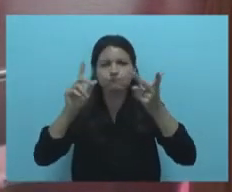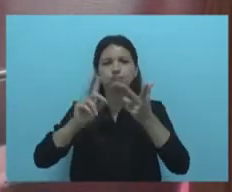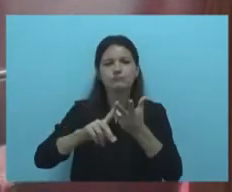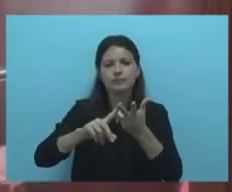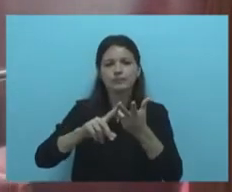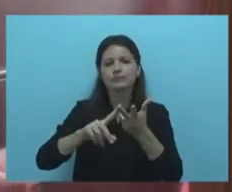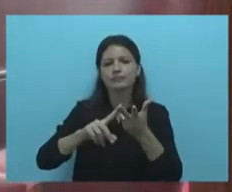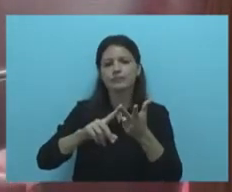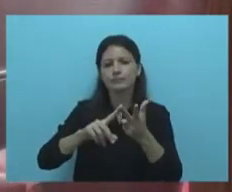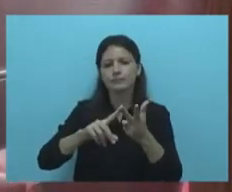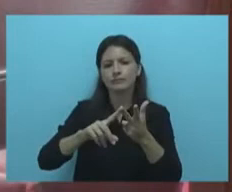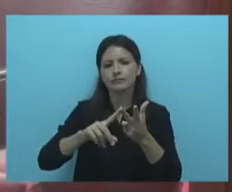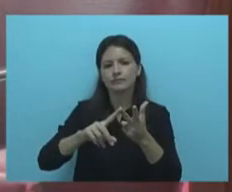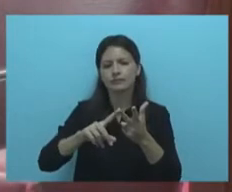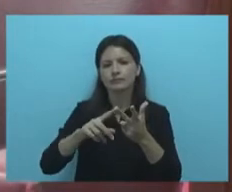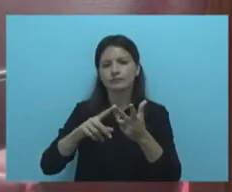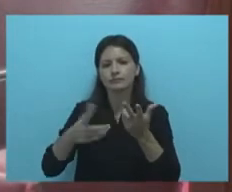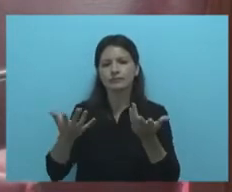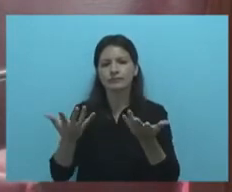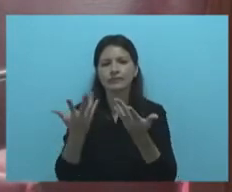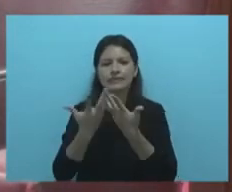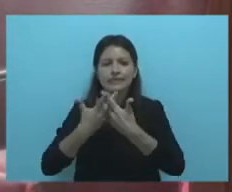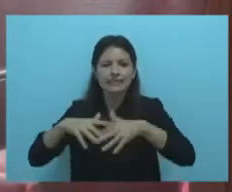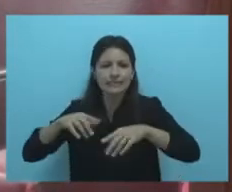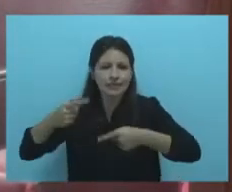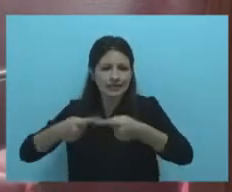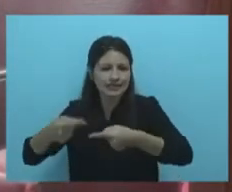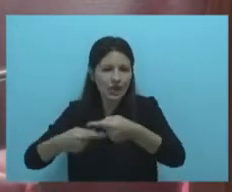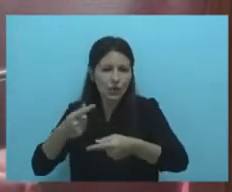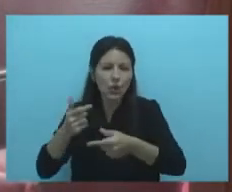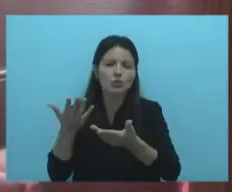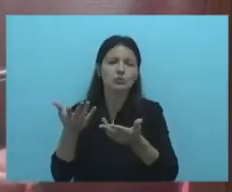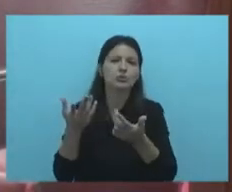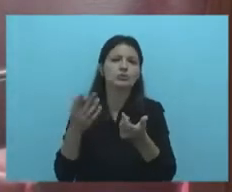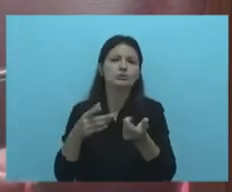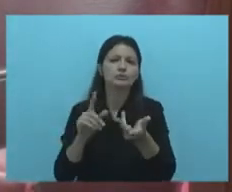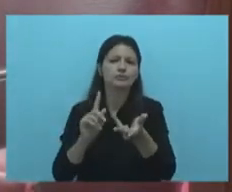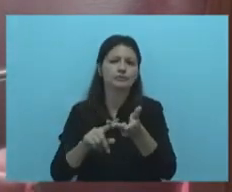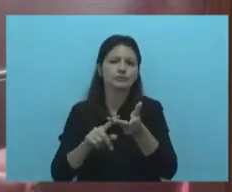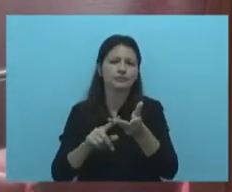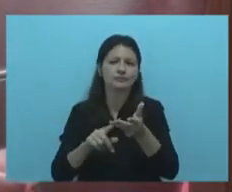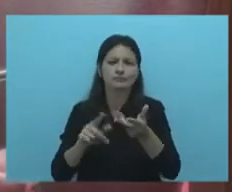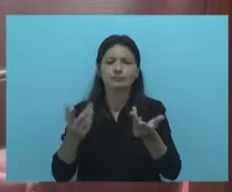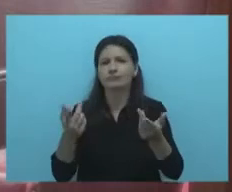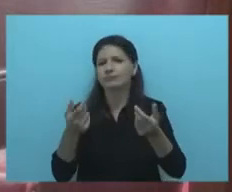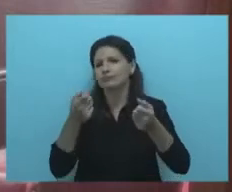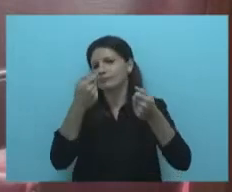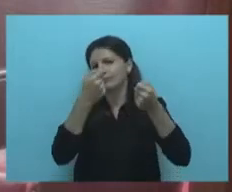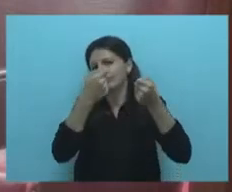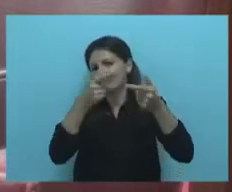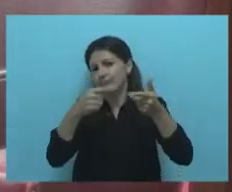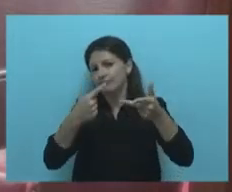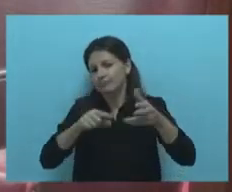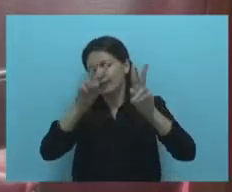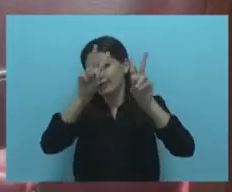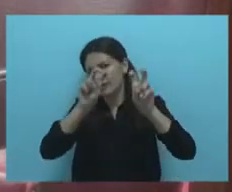nivel mundial, los sistemas de desarrollo productivo, todos temas que venimos discutiendo y que